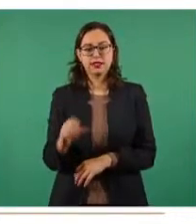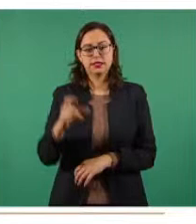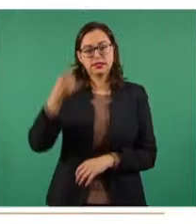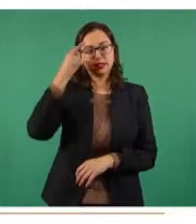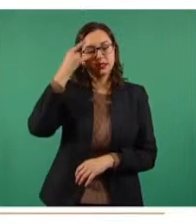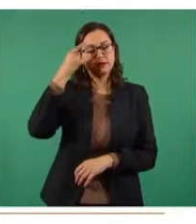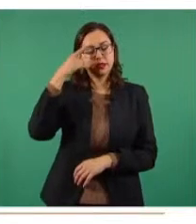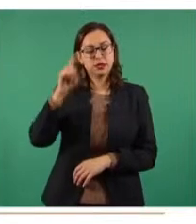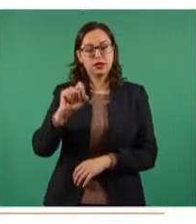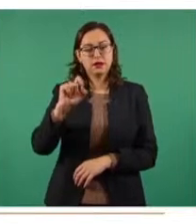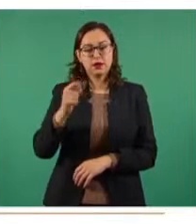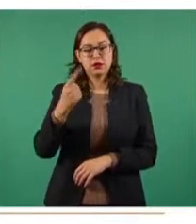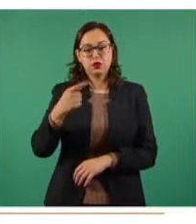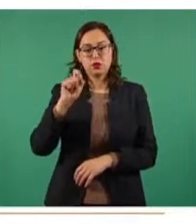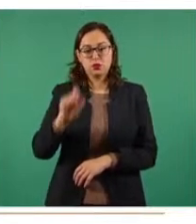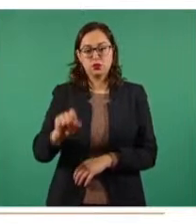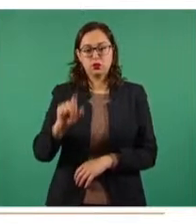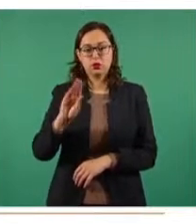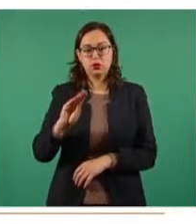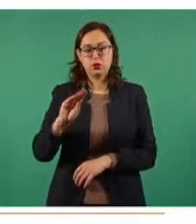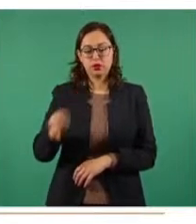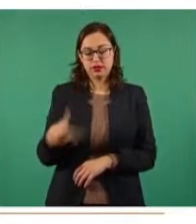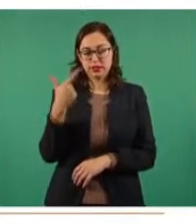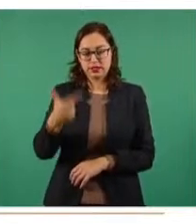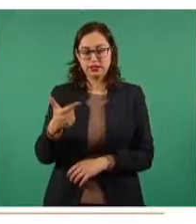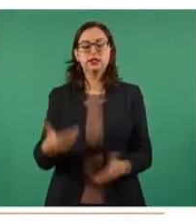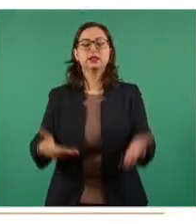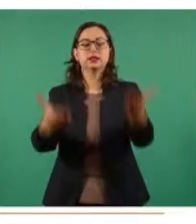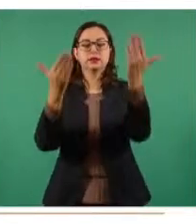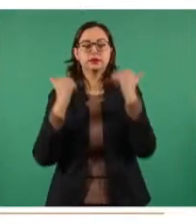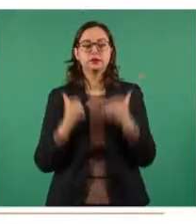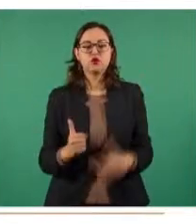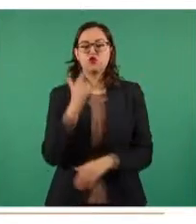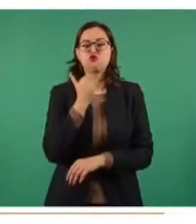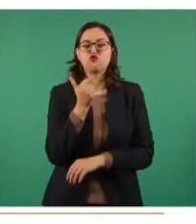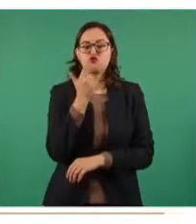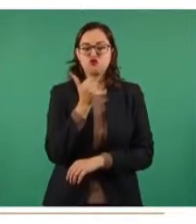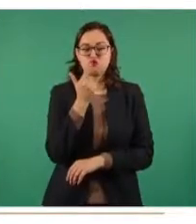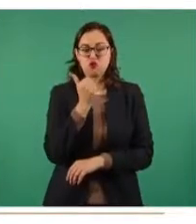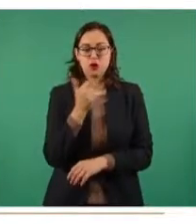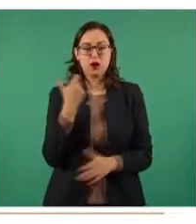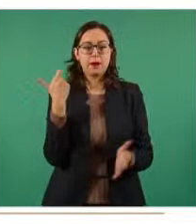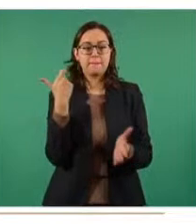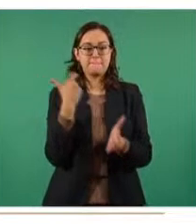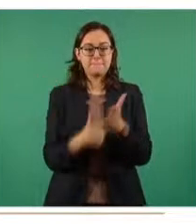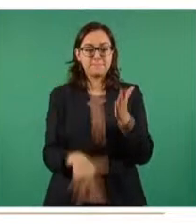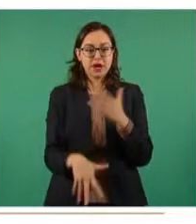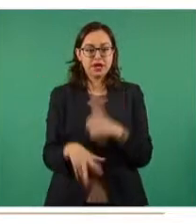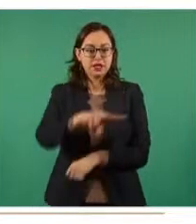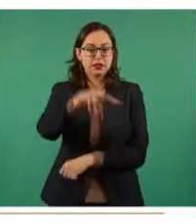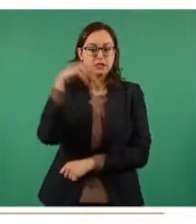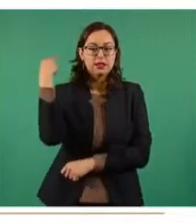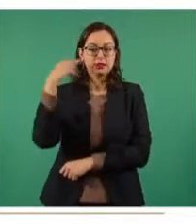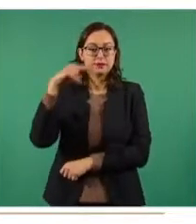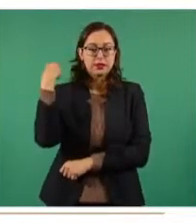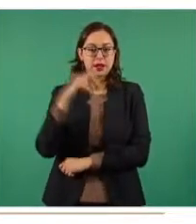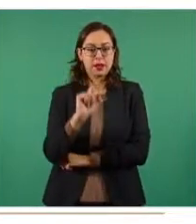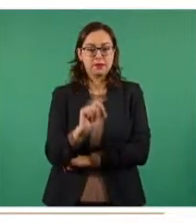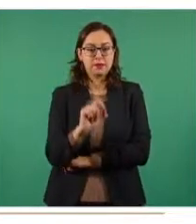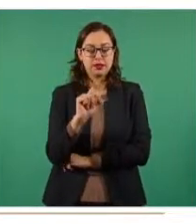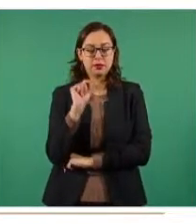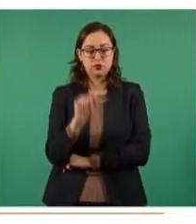campeche las más caras las más baratas franquicia pemex para la premium en veracruz veracruz 20